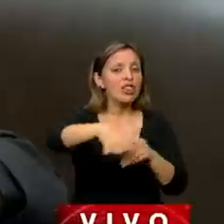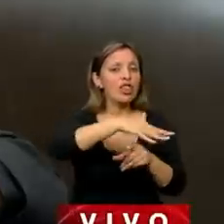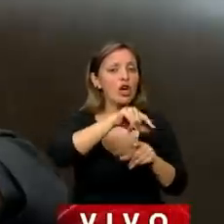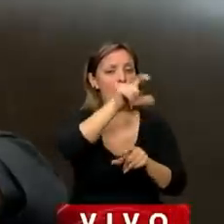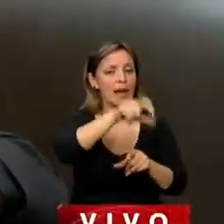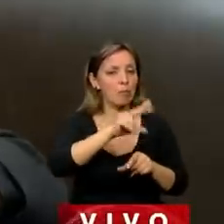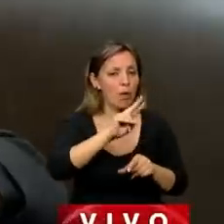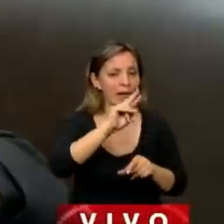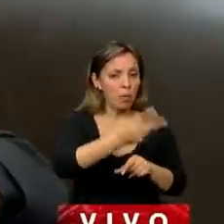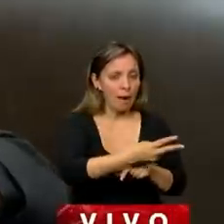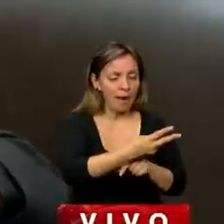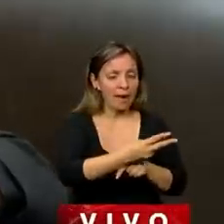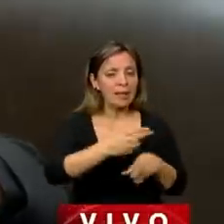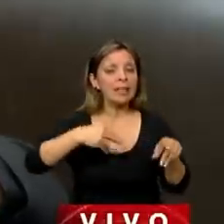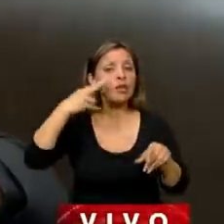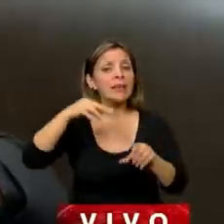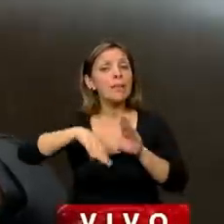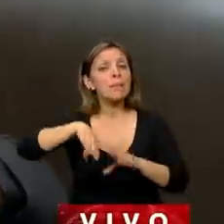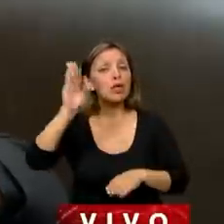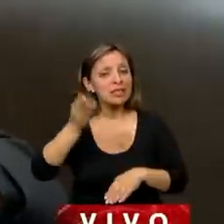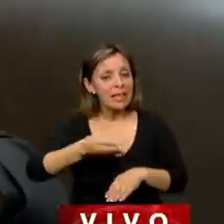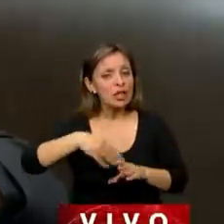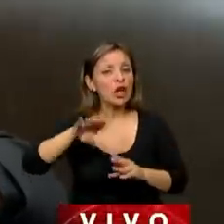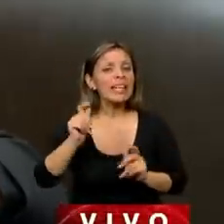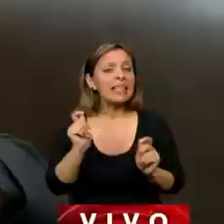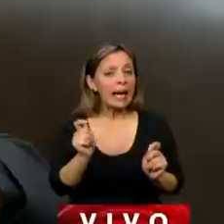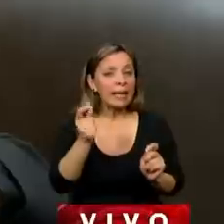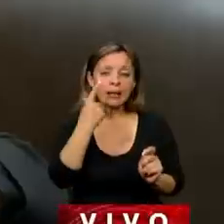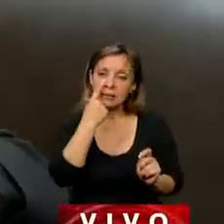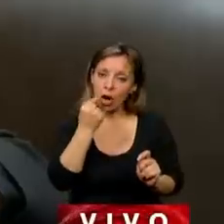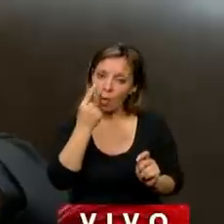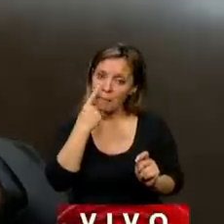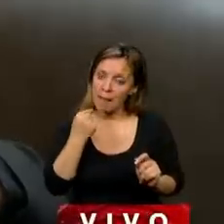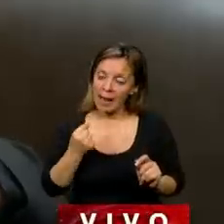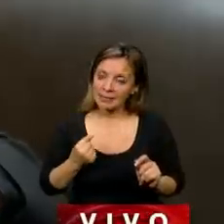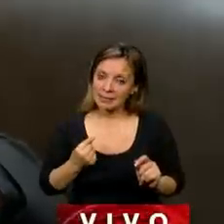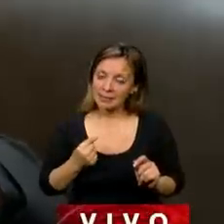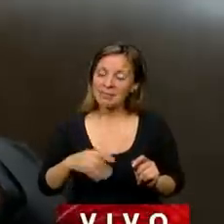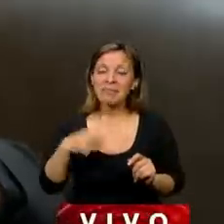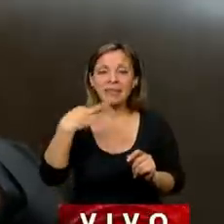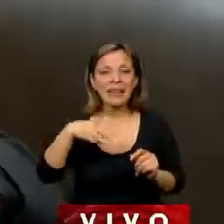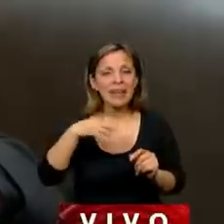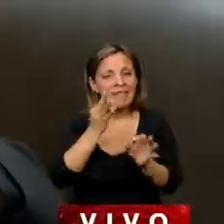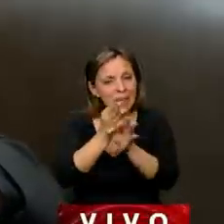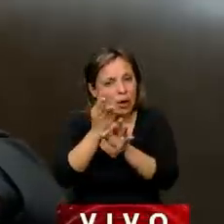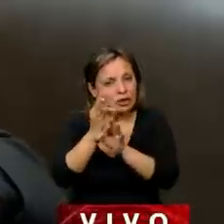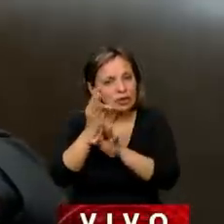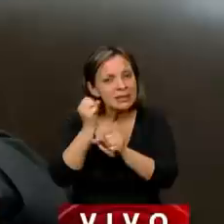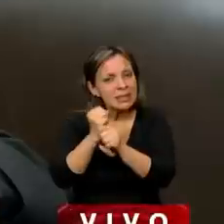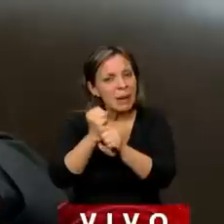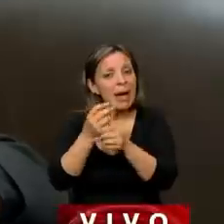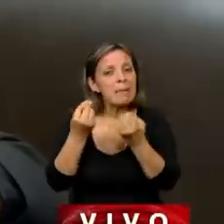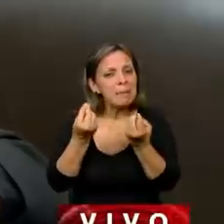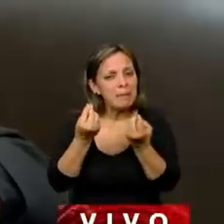de armas son varones. Son varones. Hay que trabajar particularmente en masculinidades